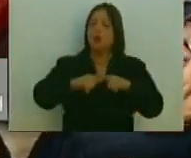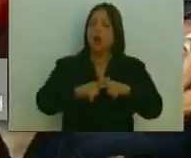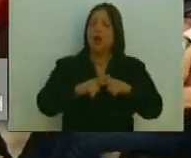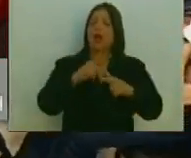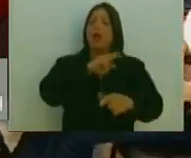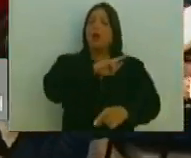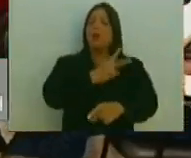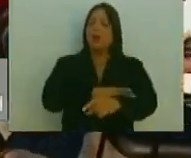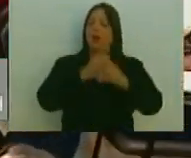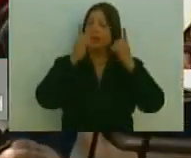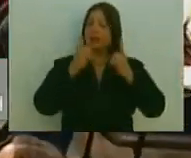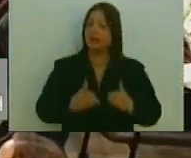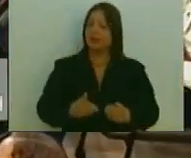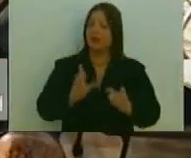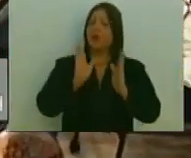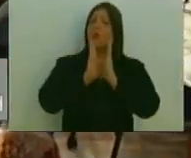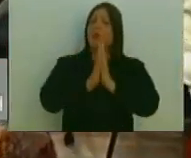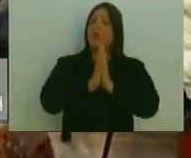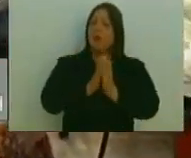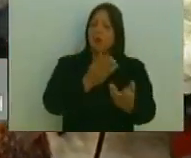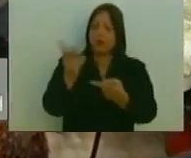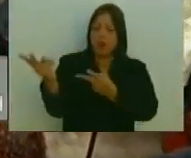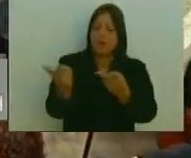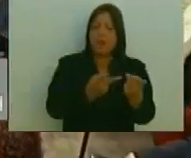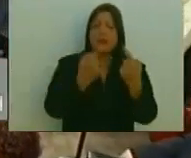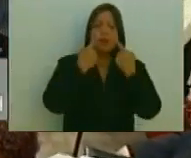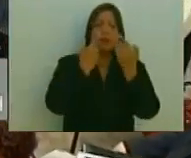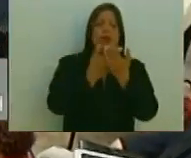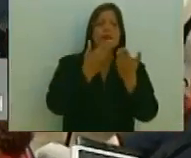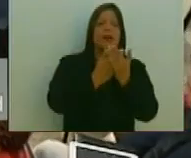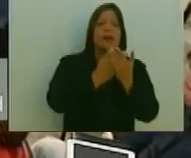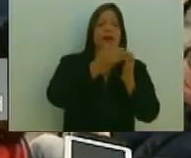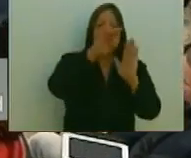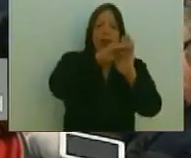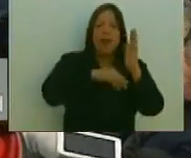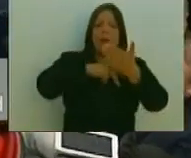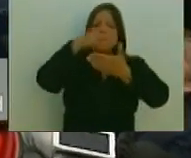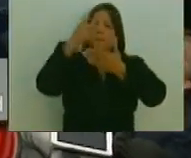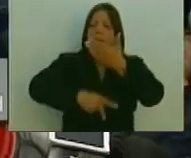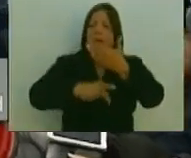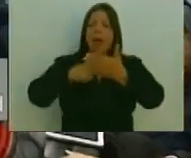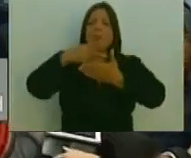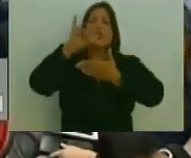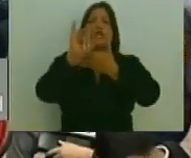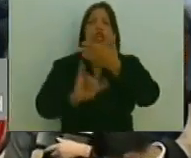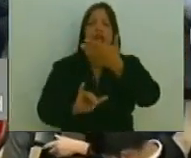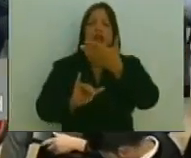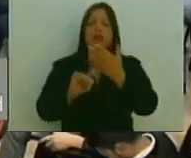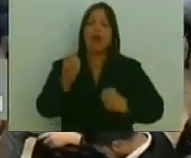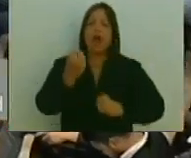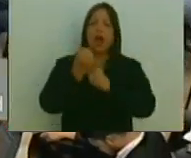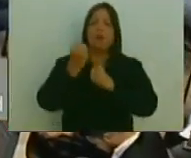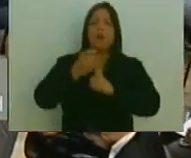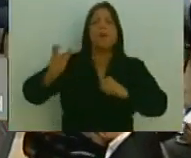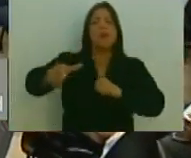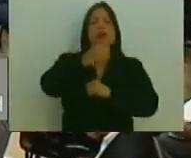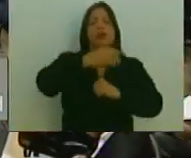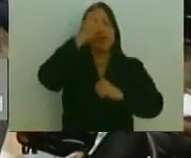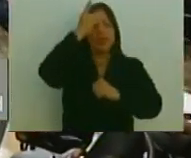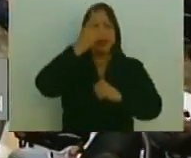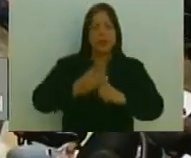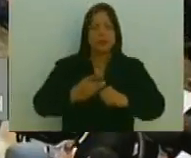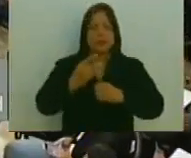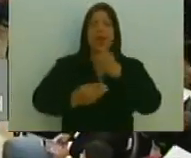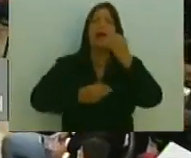poder de decisión, los invito a poder establecer planes y proyectos en pro de la población con